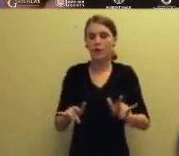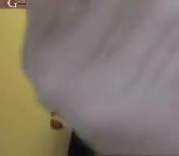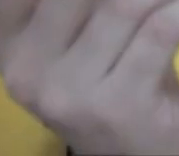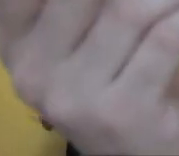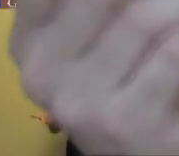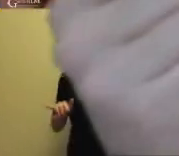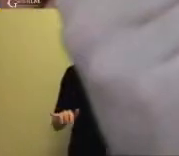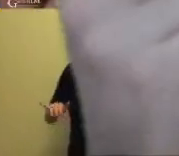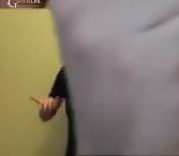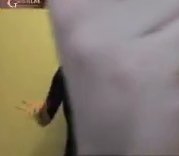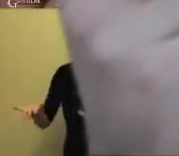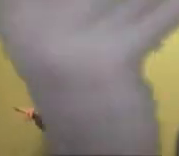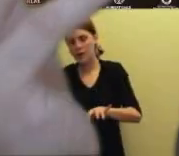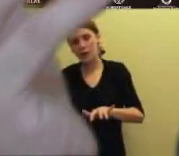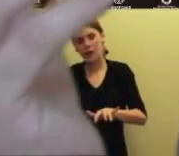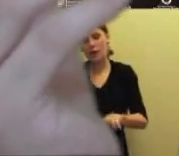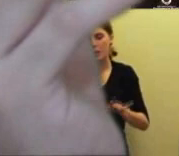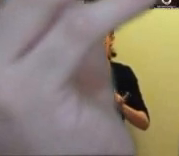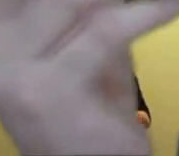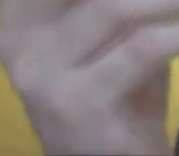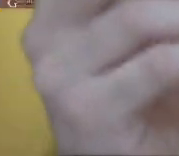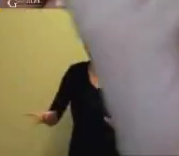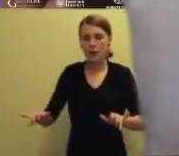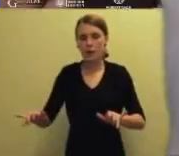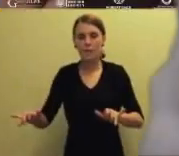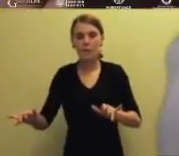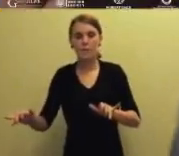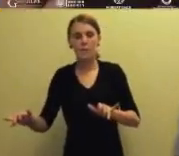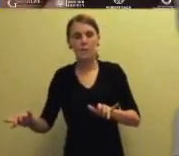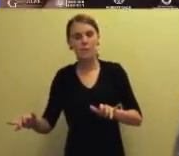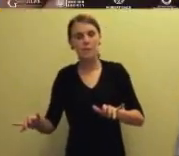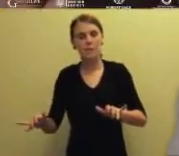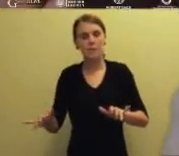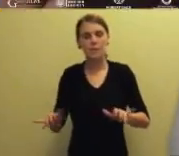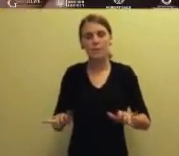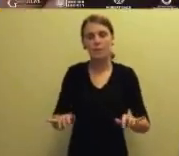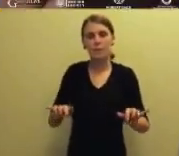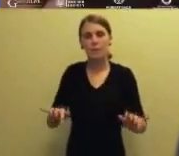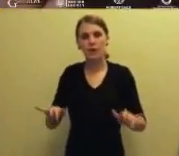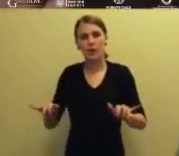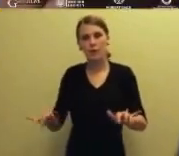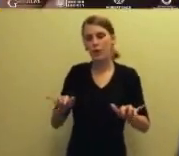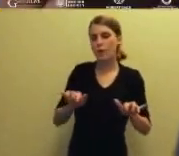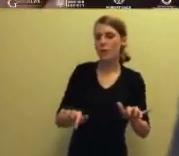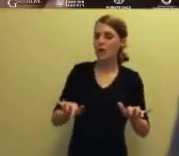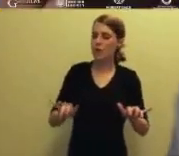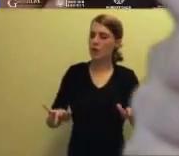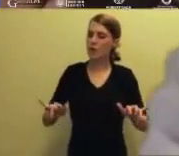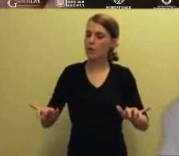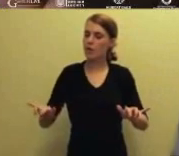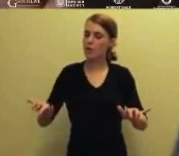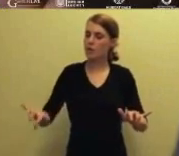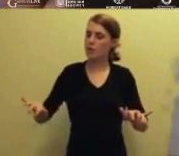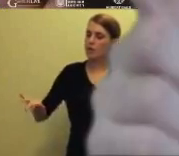ya bueno pero es que uno luego no puede ser que a ver yo entiendo que los actores de la película no son profesionales es decir no son